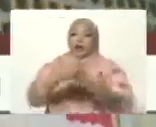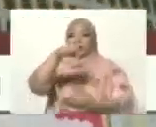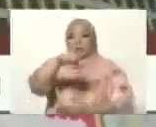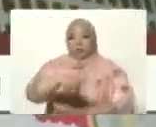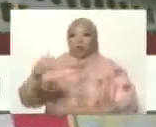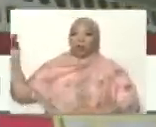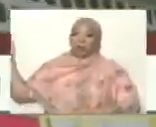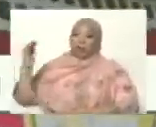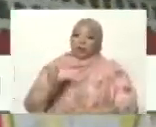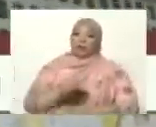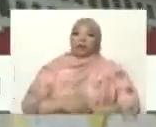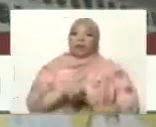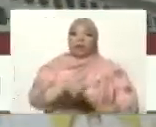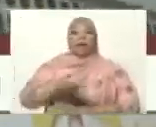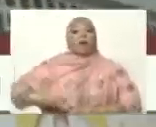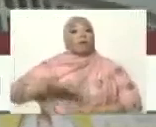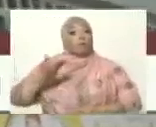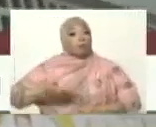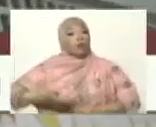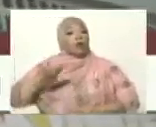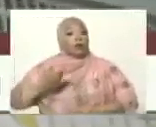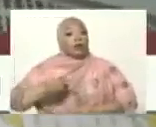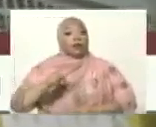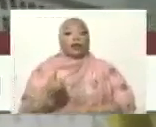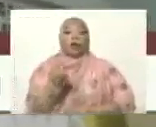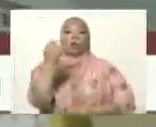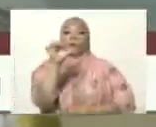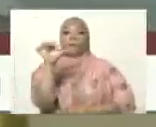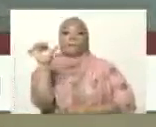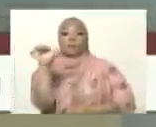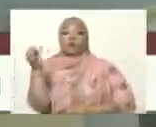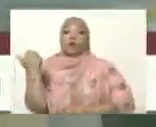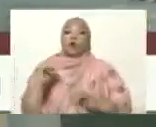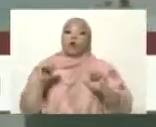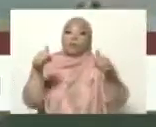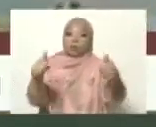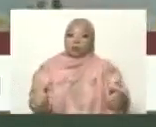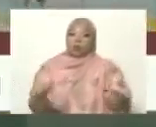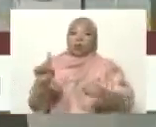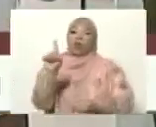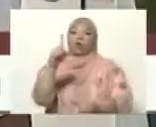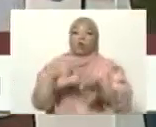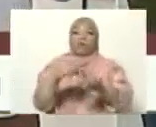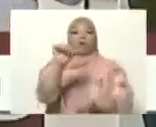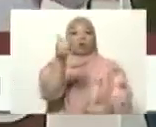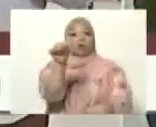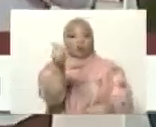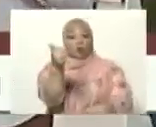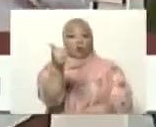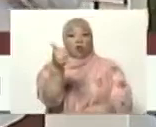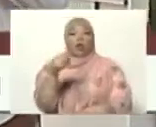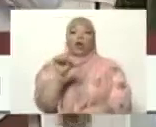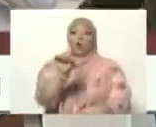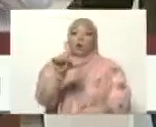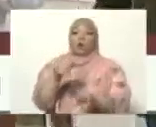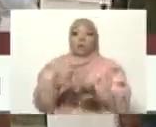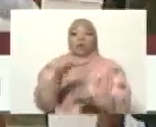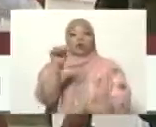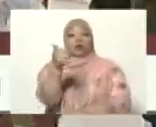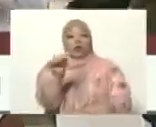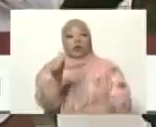Fíjense qué importante, ¿no? Hace un poco más de un mes el presidente lanzó el 1x10, a conformar el 1x10 en todo